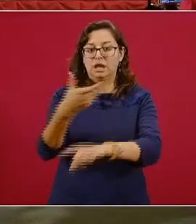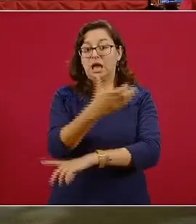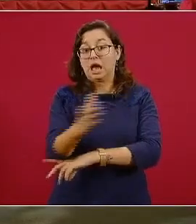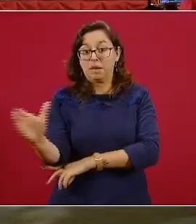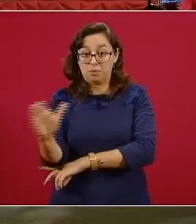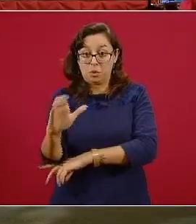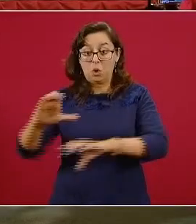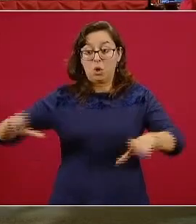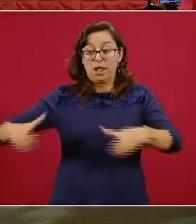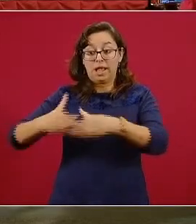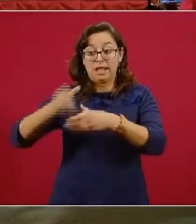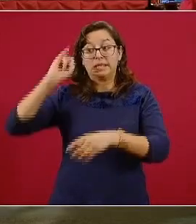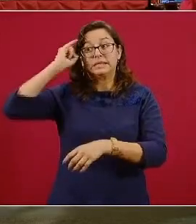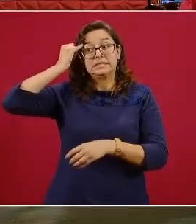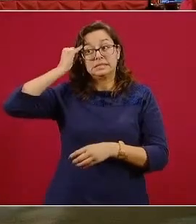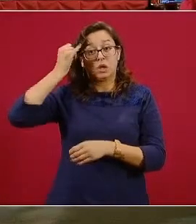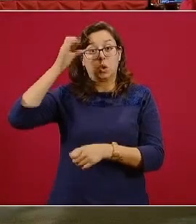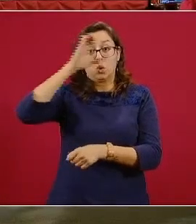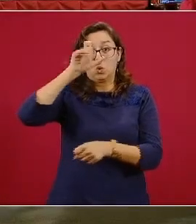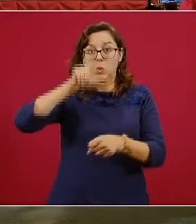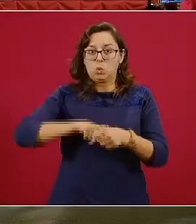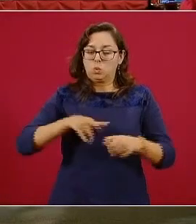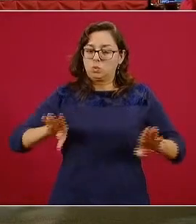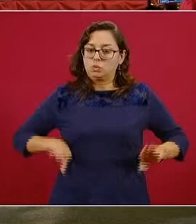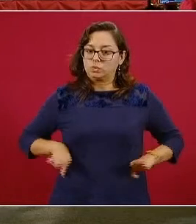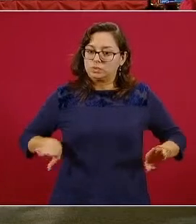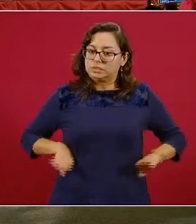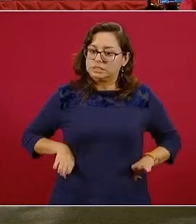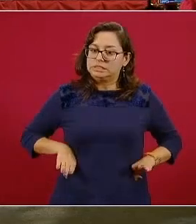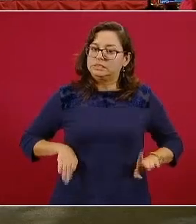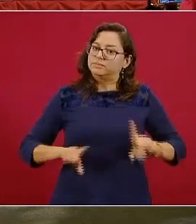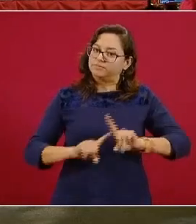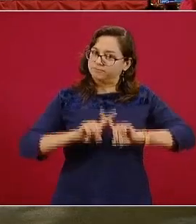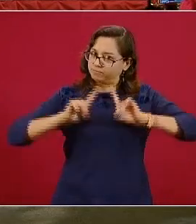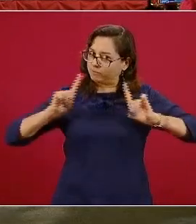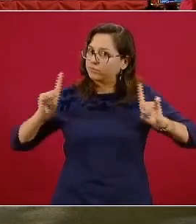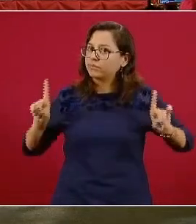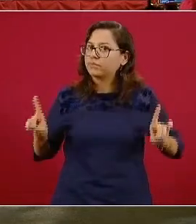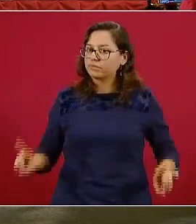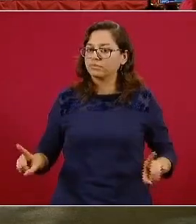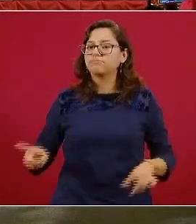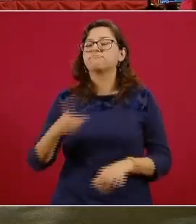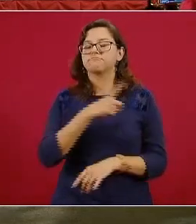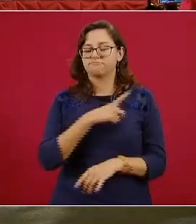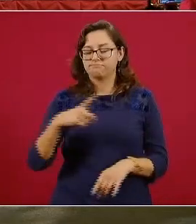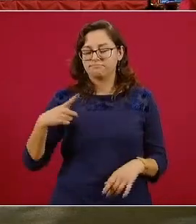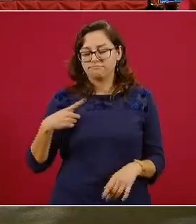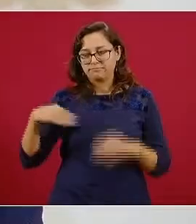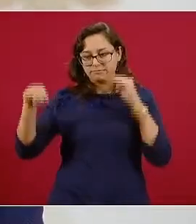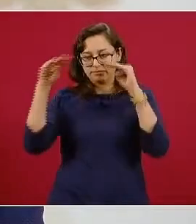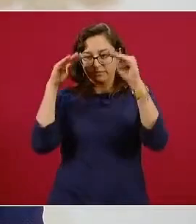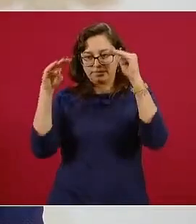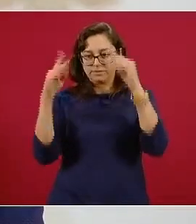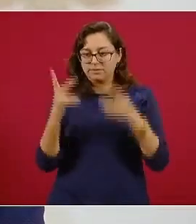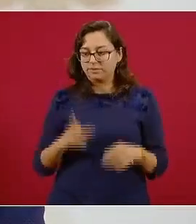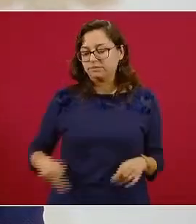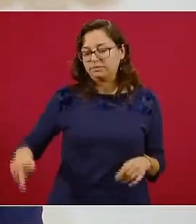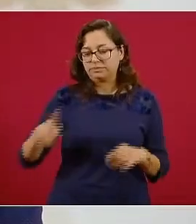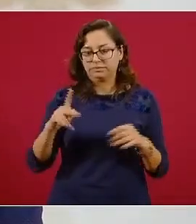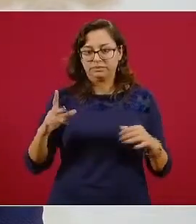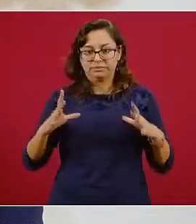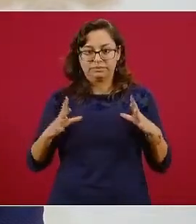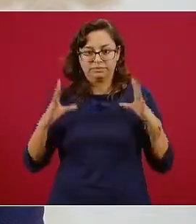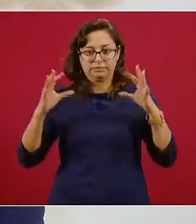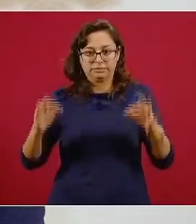condiciones particulares culturales y que además tenemos ese compromiso del trabajo, obviamente, con los pueblos originarios, pero esta es